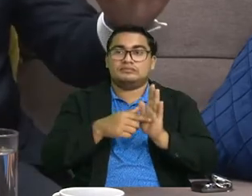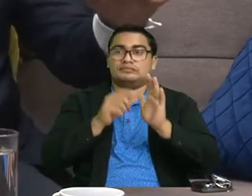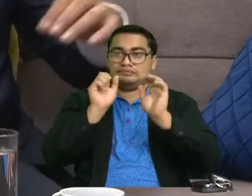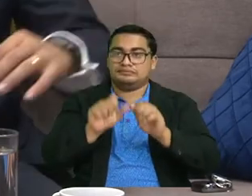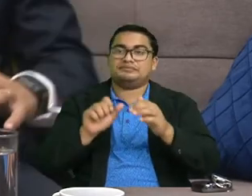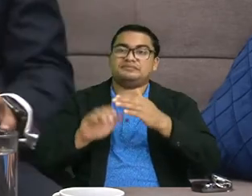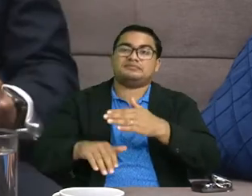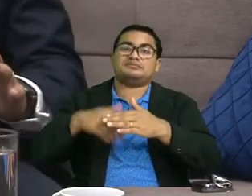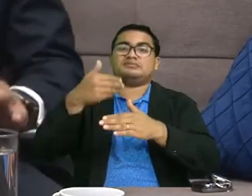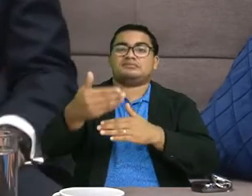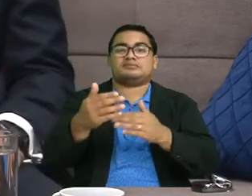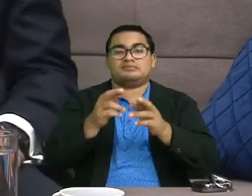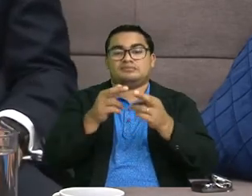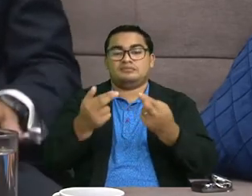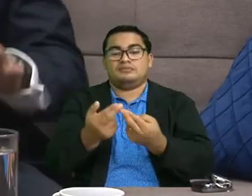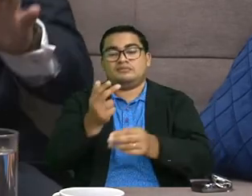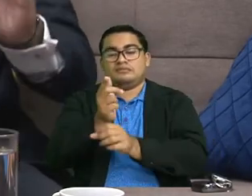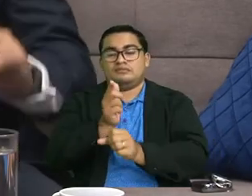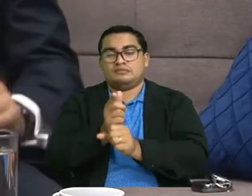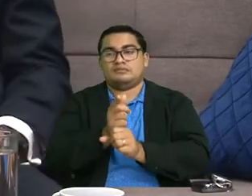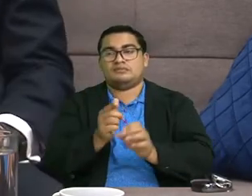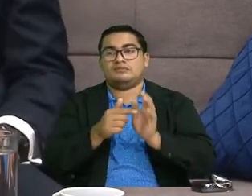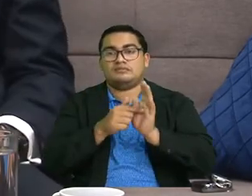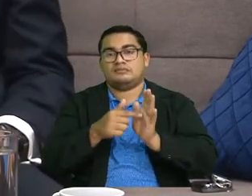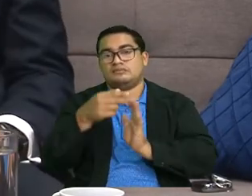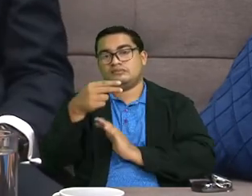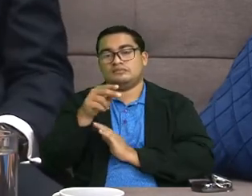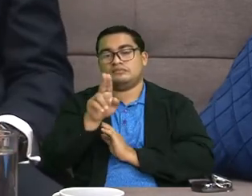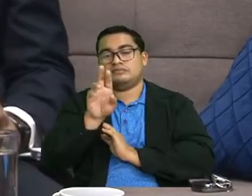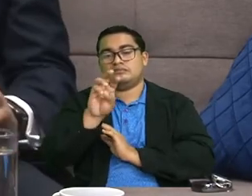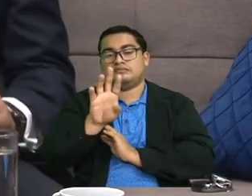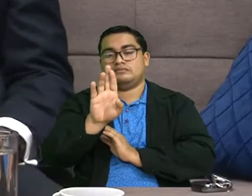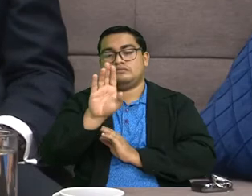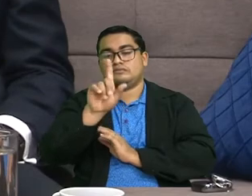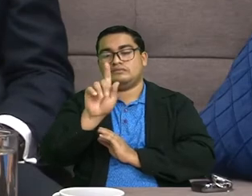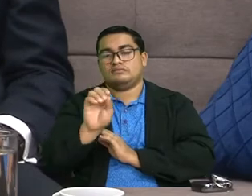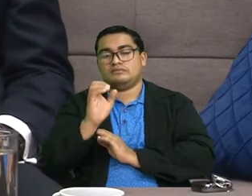tener la oportunidad de repente, por ejemplo, con Humberto Collado, experto